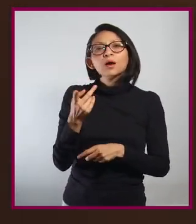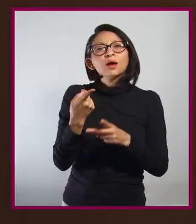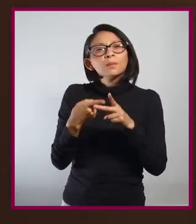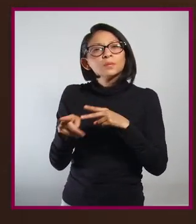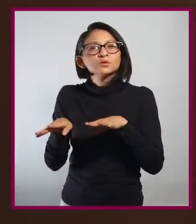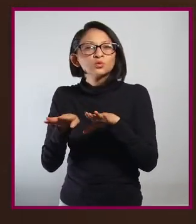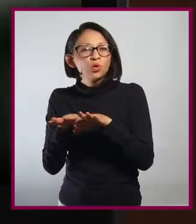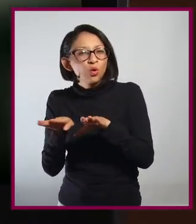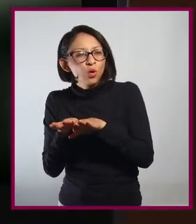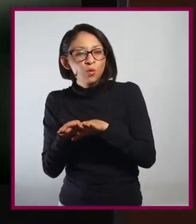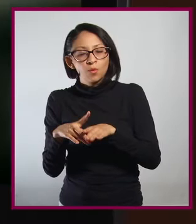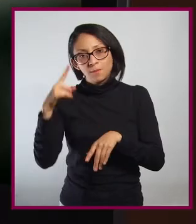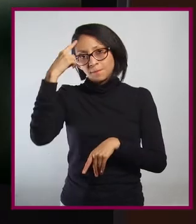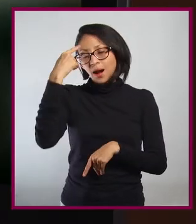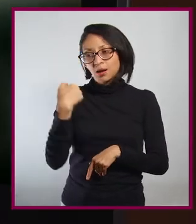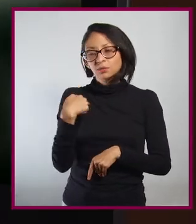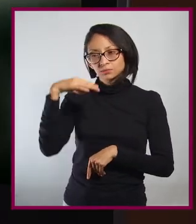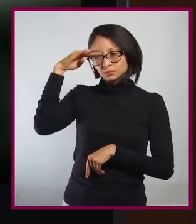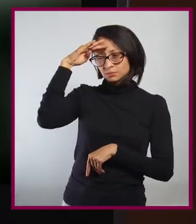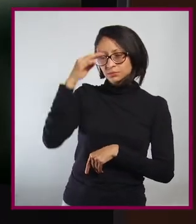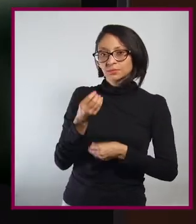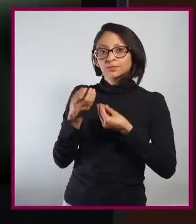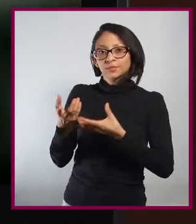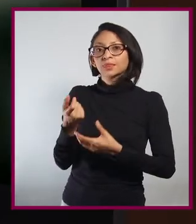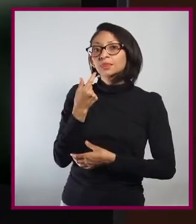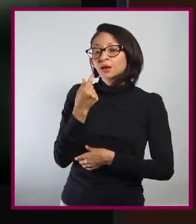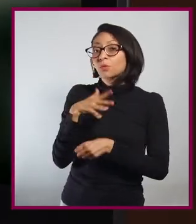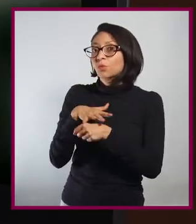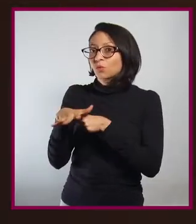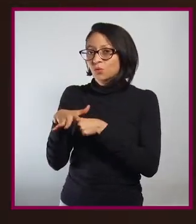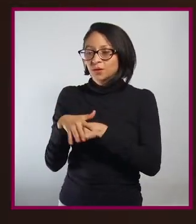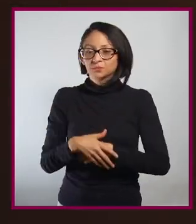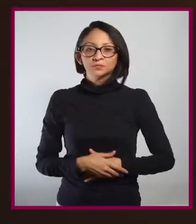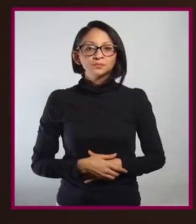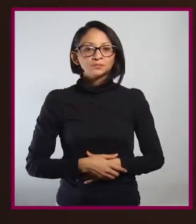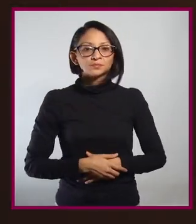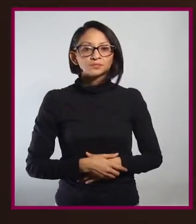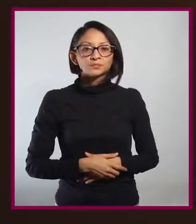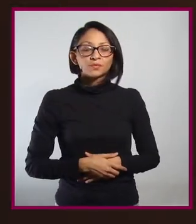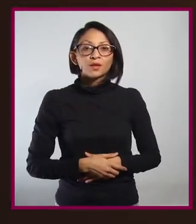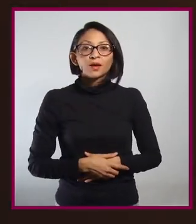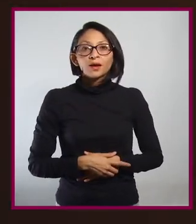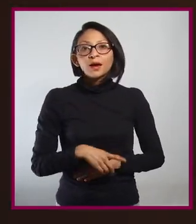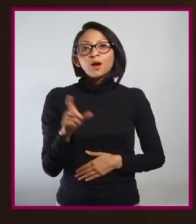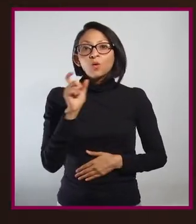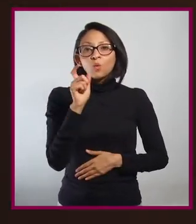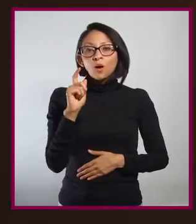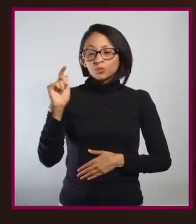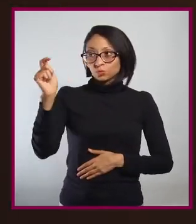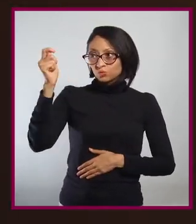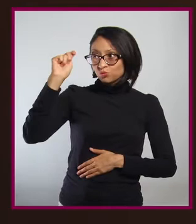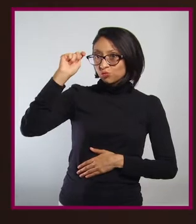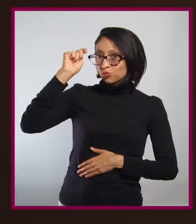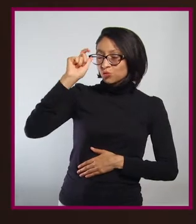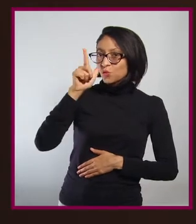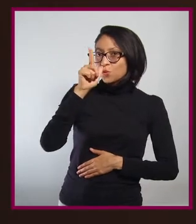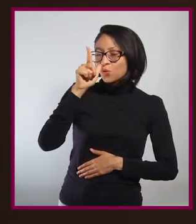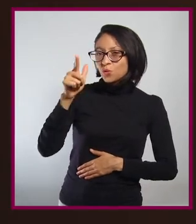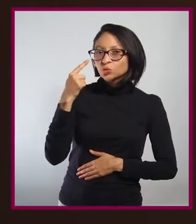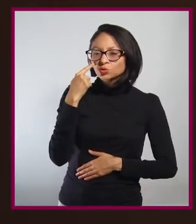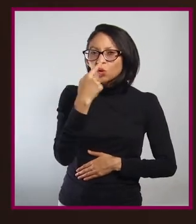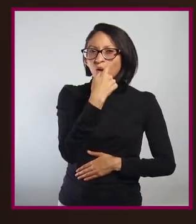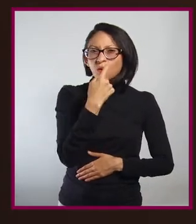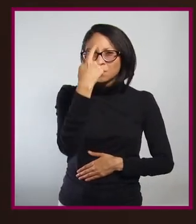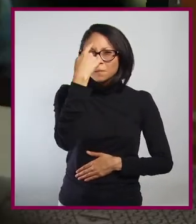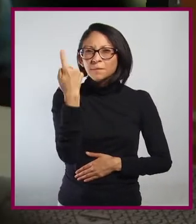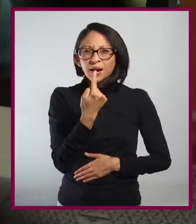se desarrolla un plan de tratamiento y un pronóstico. Doctor, ¿para qué sirve medir el reflejo pupilar a la luz? ¿Qué se